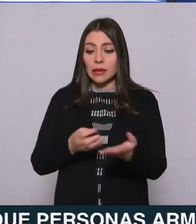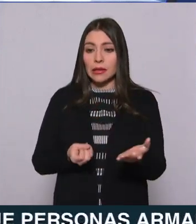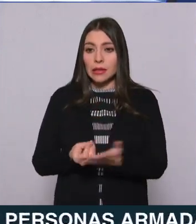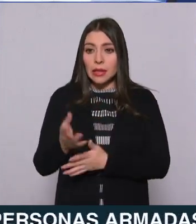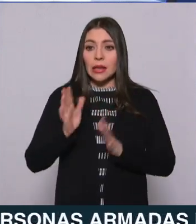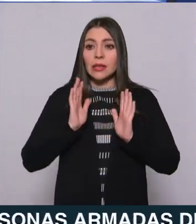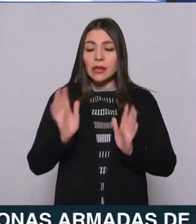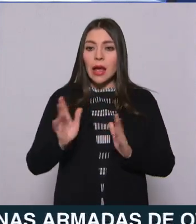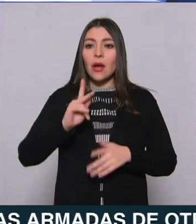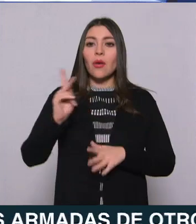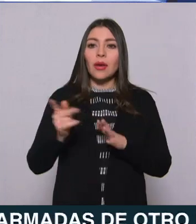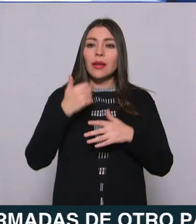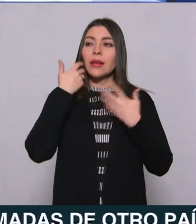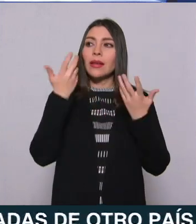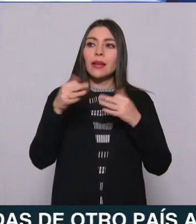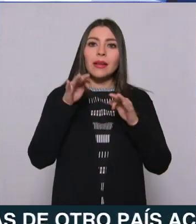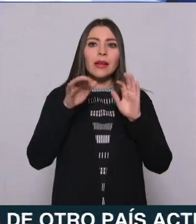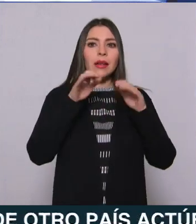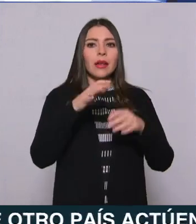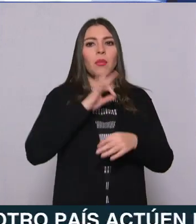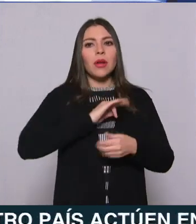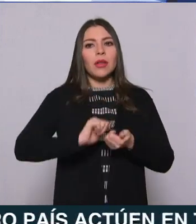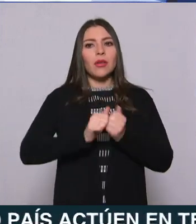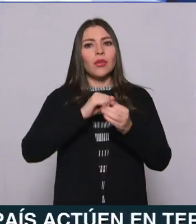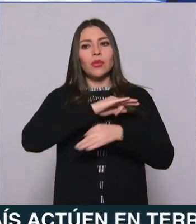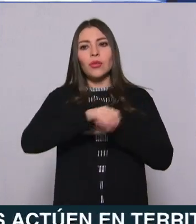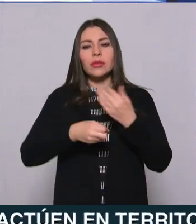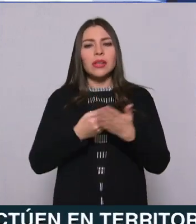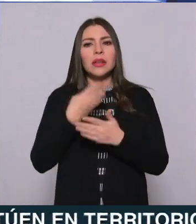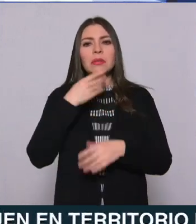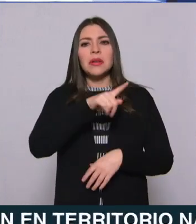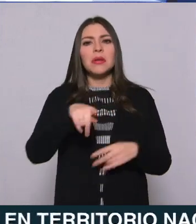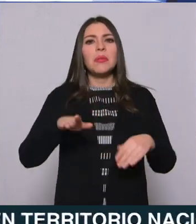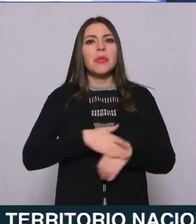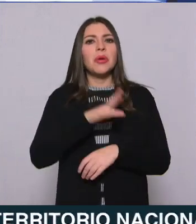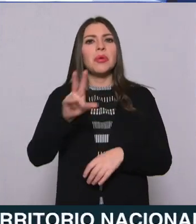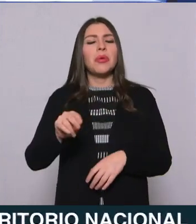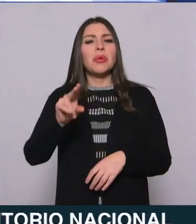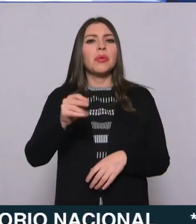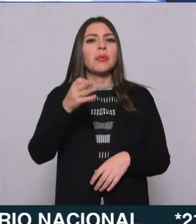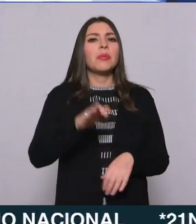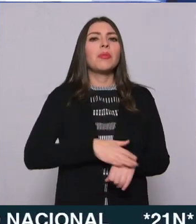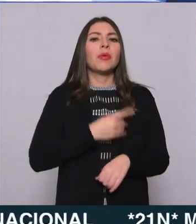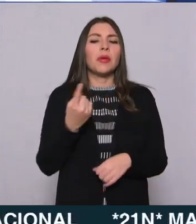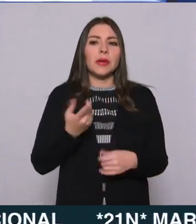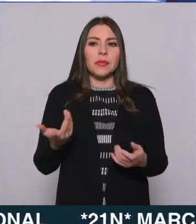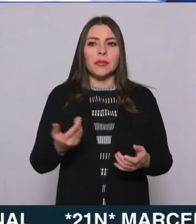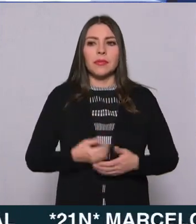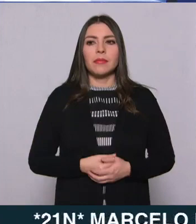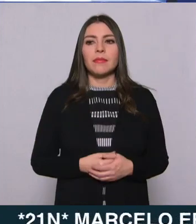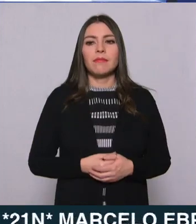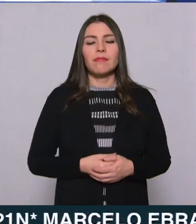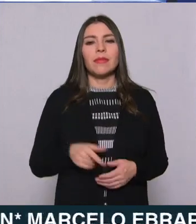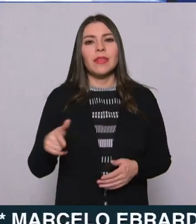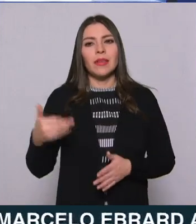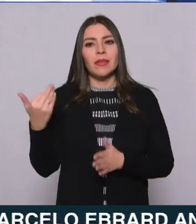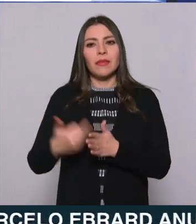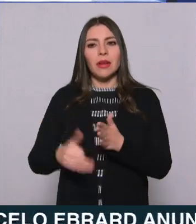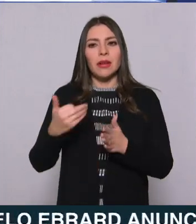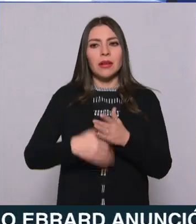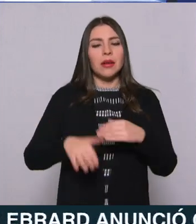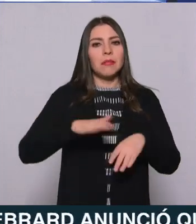aportar para que a todos nos vaya mejor. ¿Por qué no lo ven? ¿Por qué parece que las empresas no lo notan? Pues yo creo que aquí hay que hacer mucho trabajo de sensibilización con el